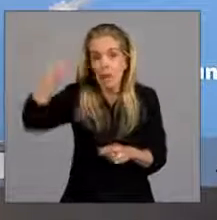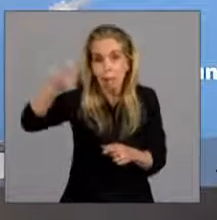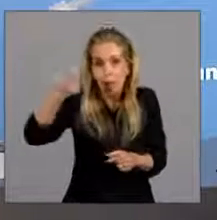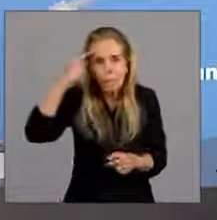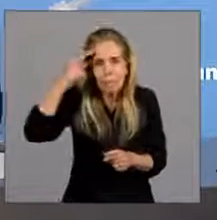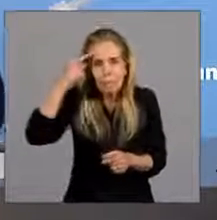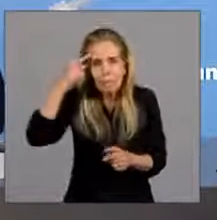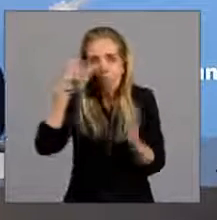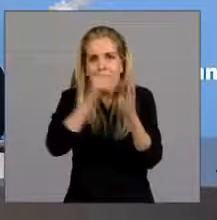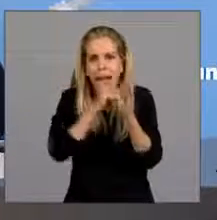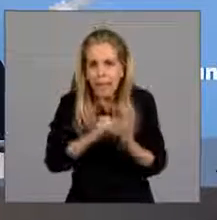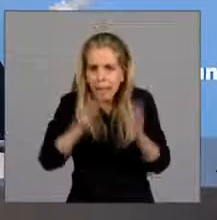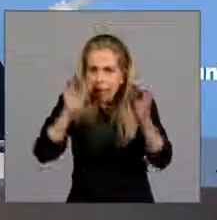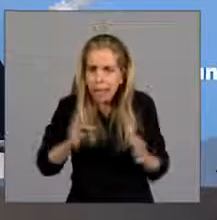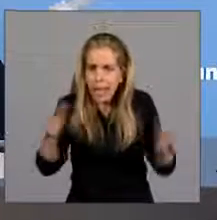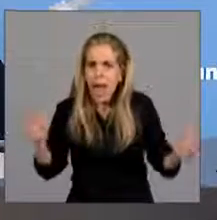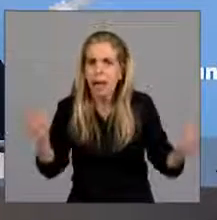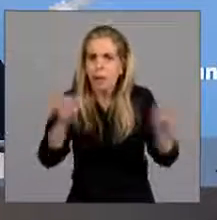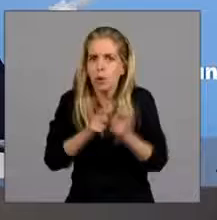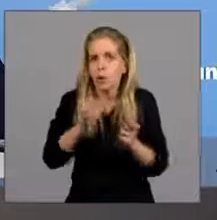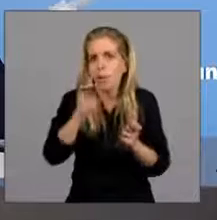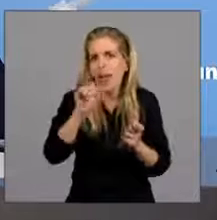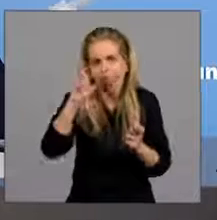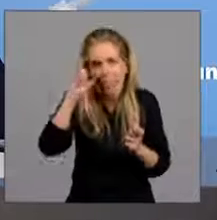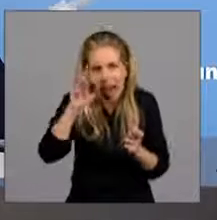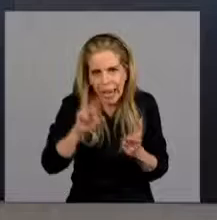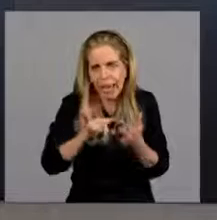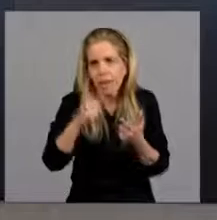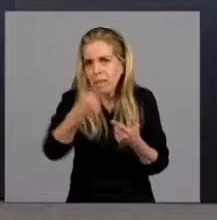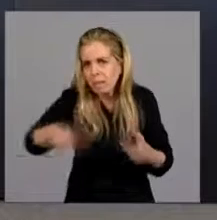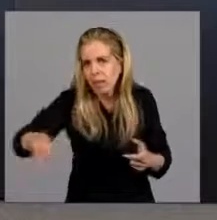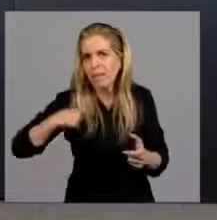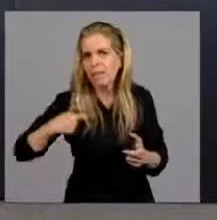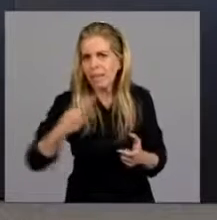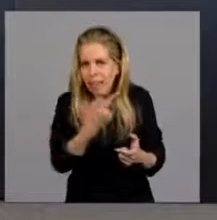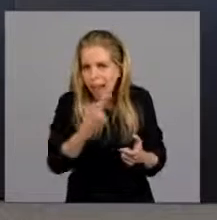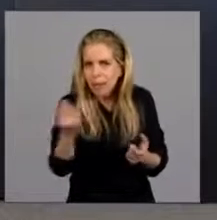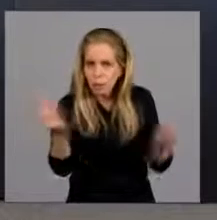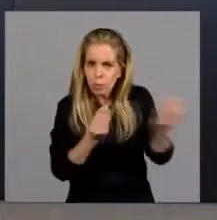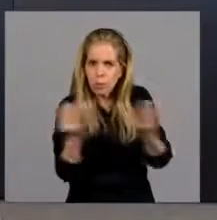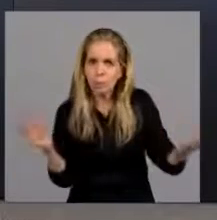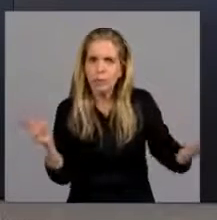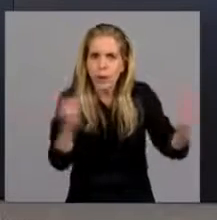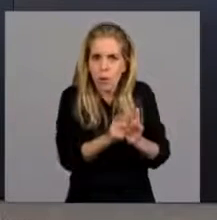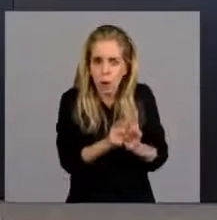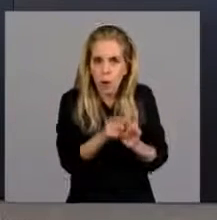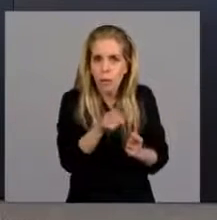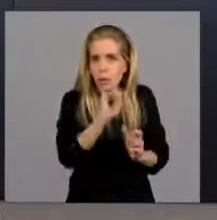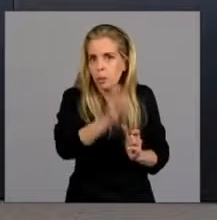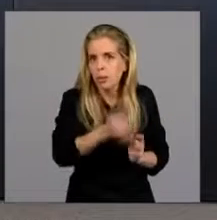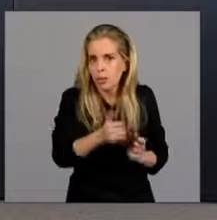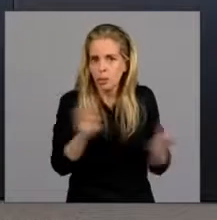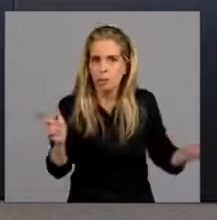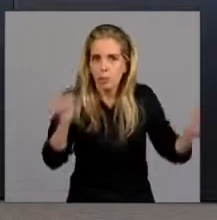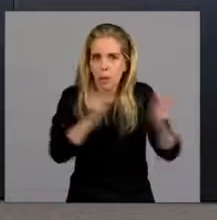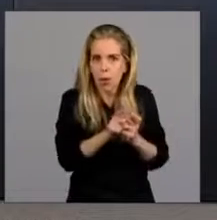previsto reunirme con Héctor Daer y con otros sindicalistas, que nosotros eso lo tenemos que hacer